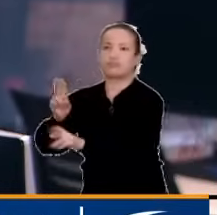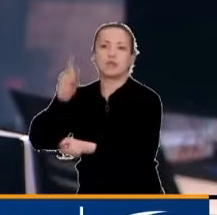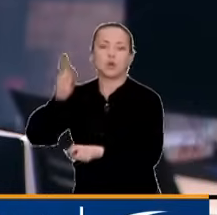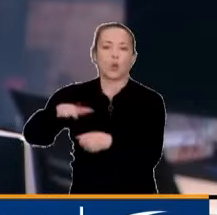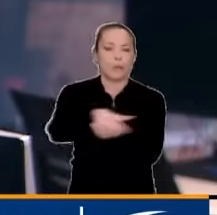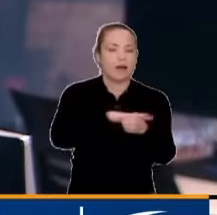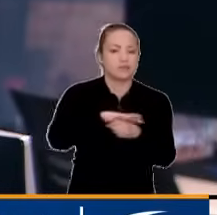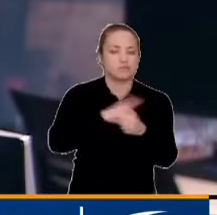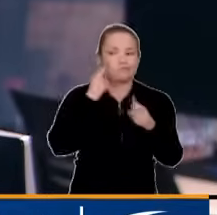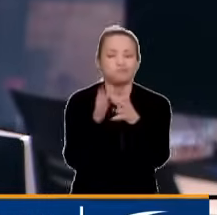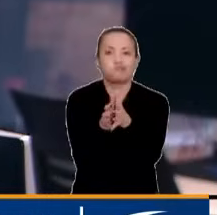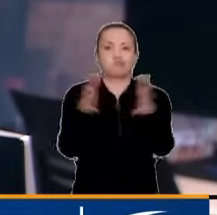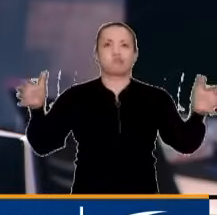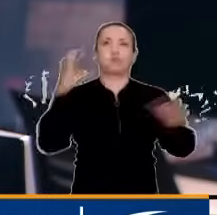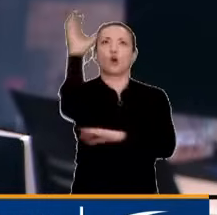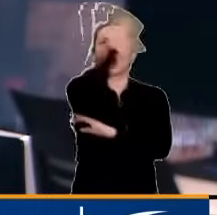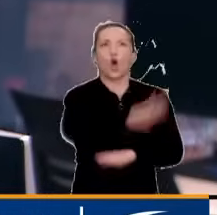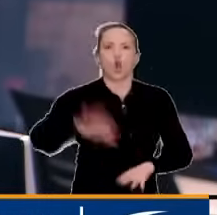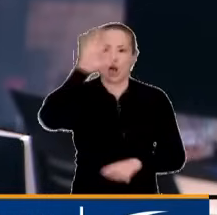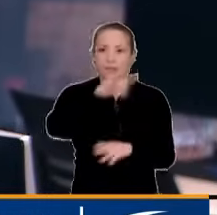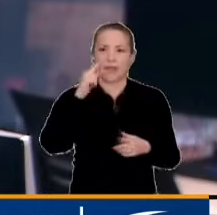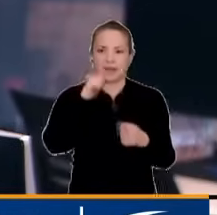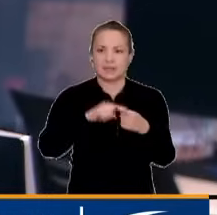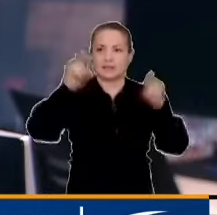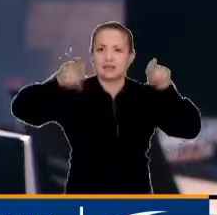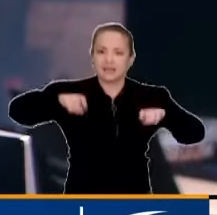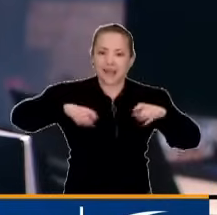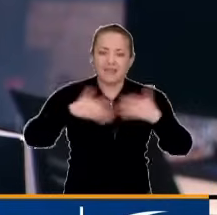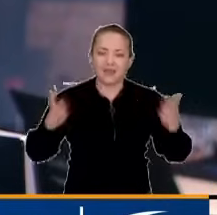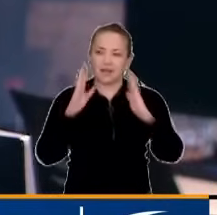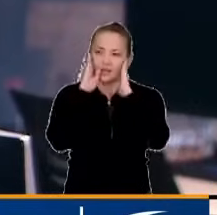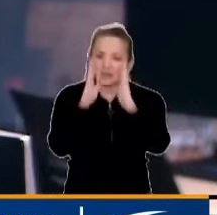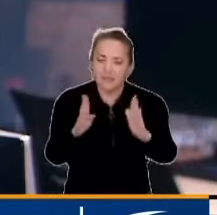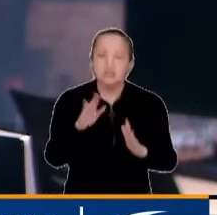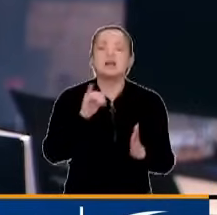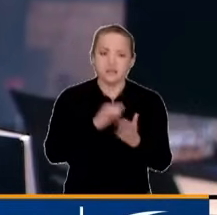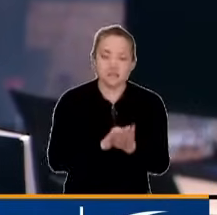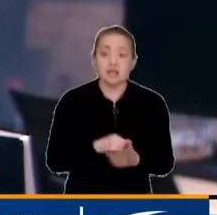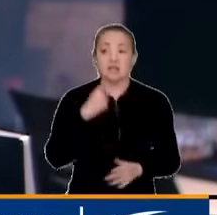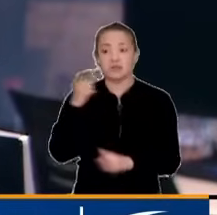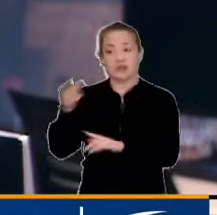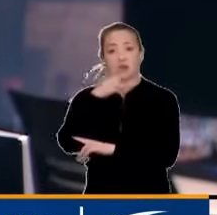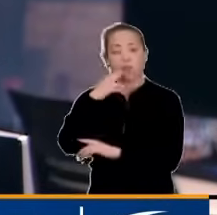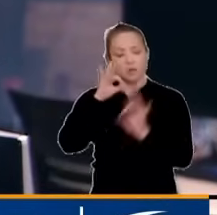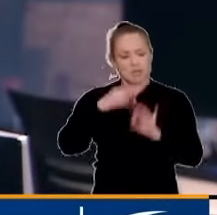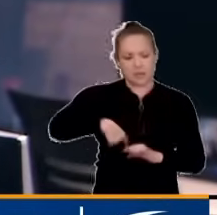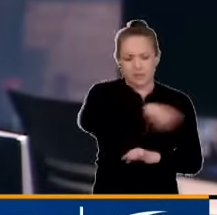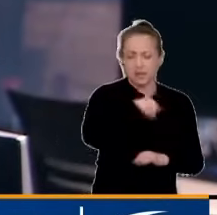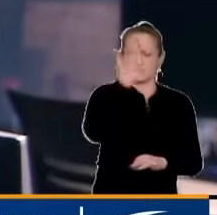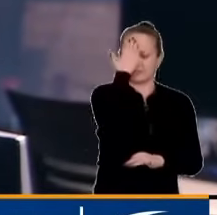la cantidad de personas en Colombia que la necesitaban. Y además dicen que su compromiso ético siempre fue